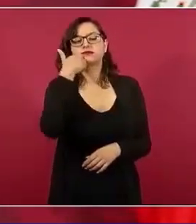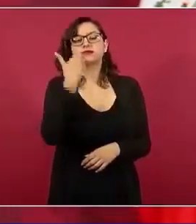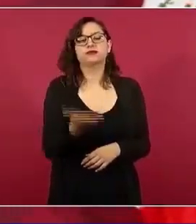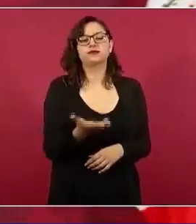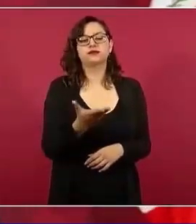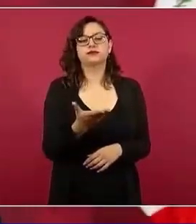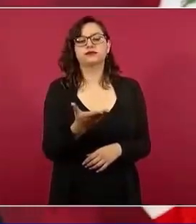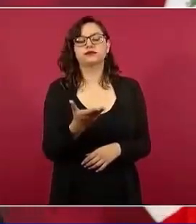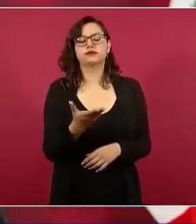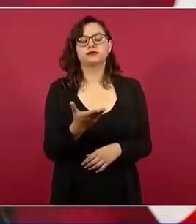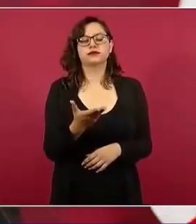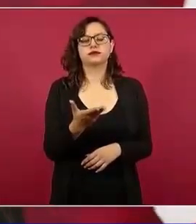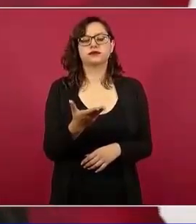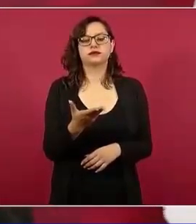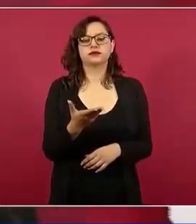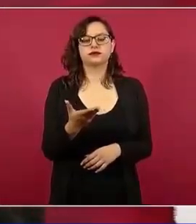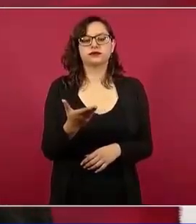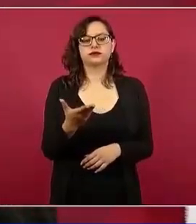sentirte